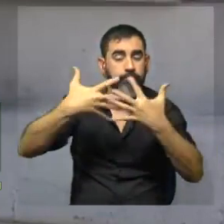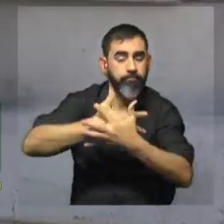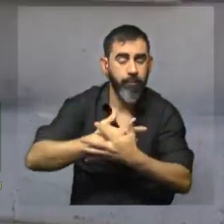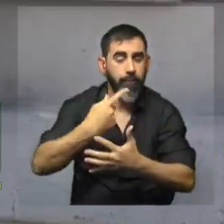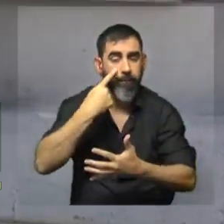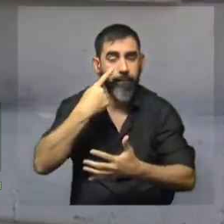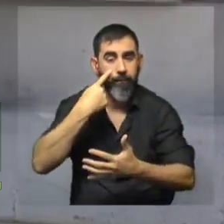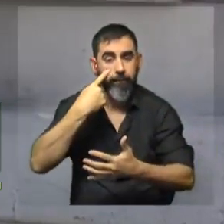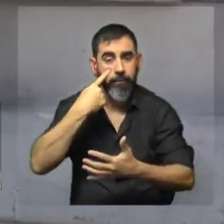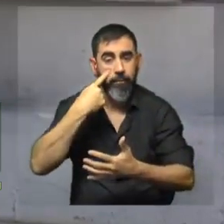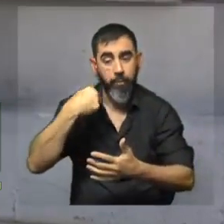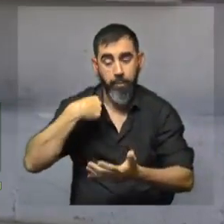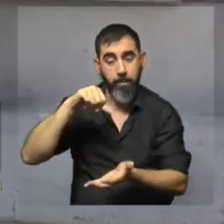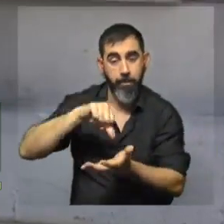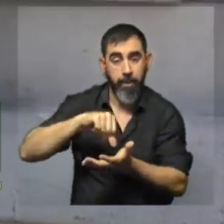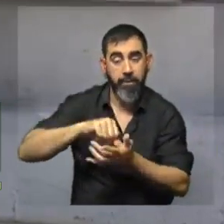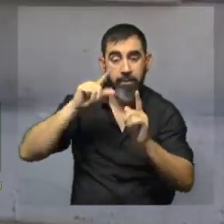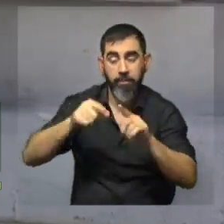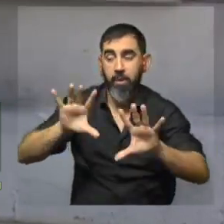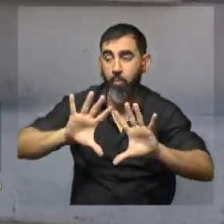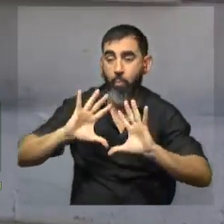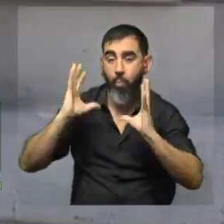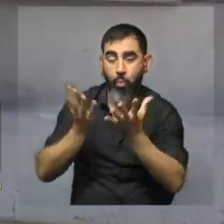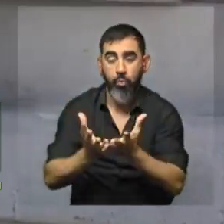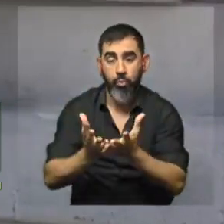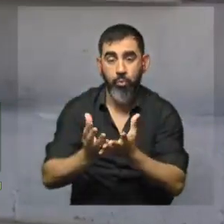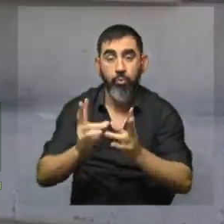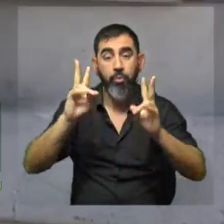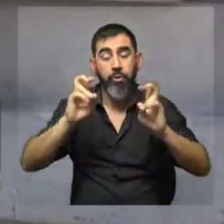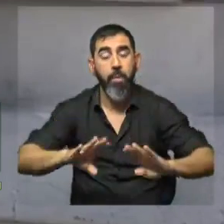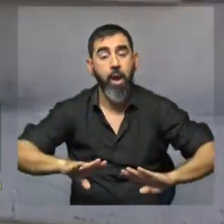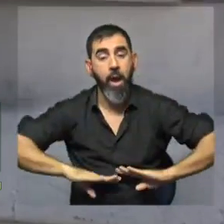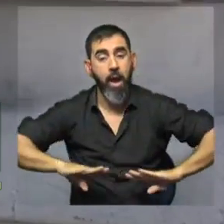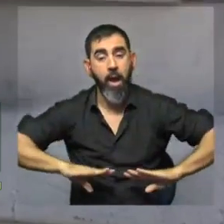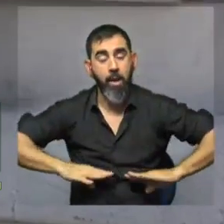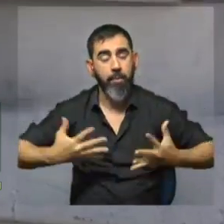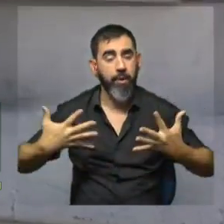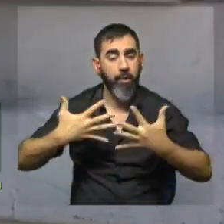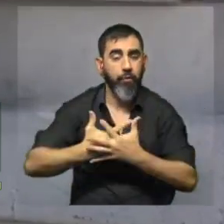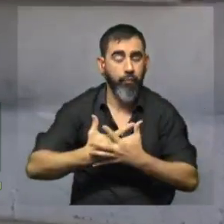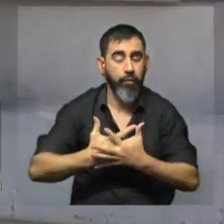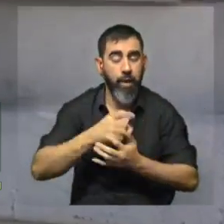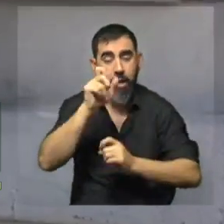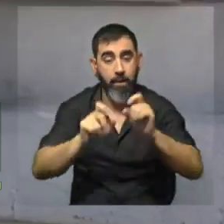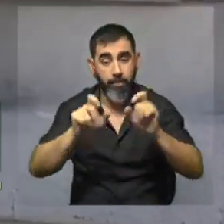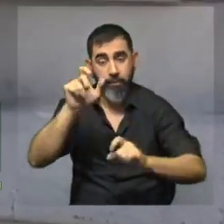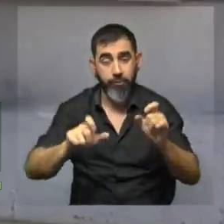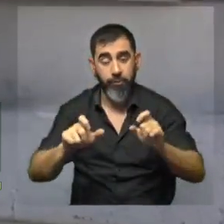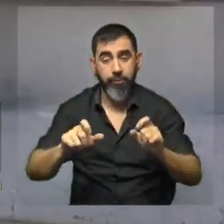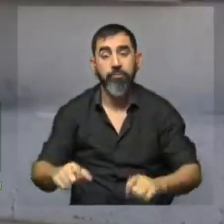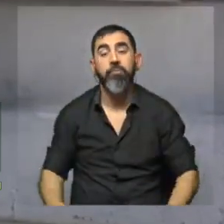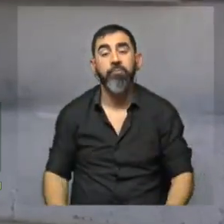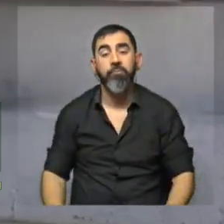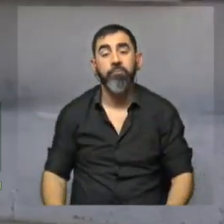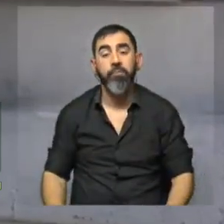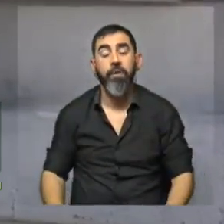estamos viviendo, no solamente en mi país, sino que a nivel mundial, que tiene que ver con el hambre que se está viviendo, la malnutrición, que no solamente tiene que ver con